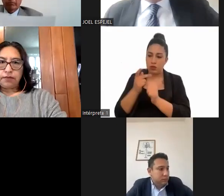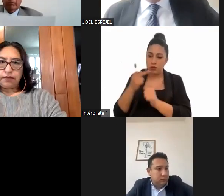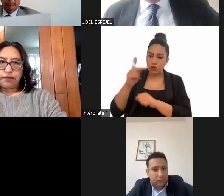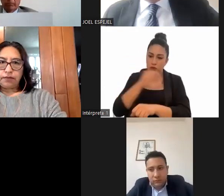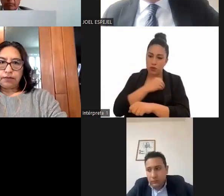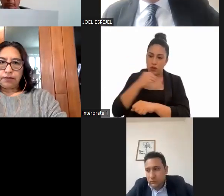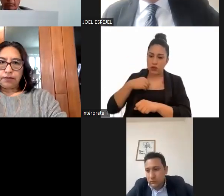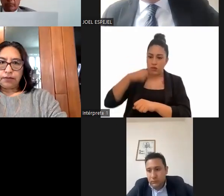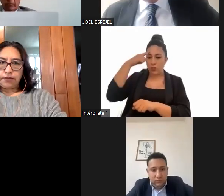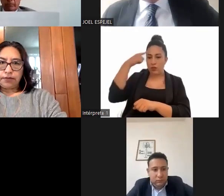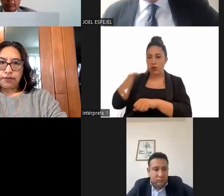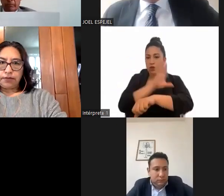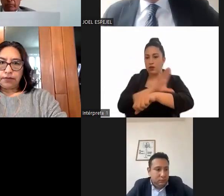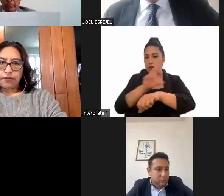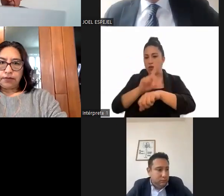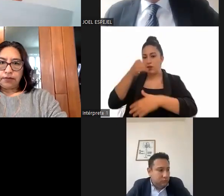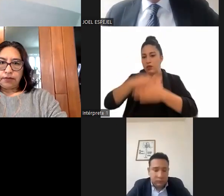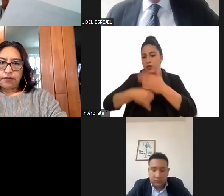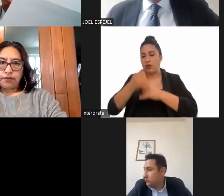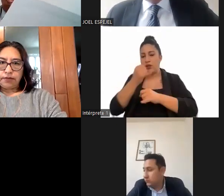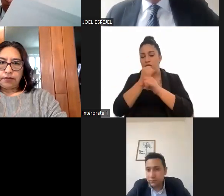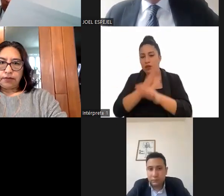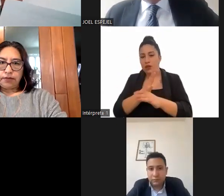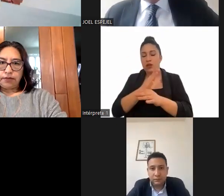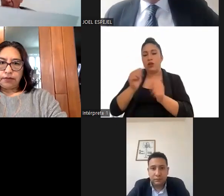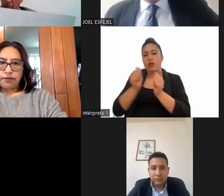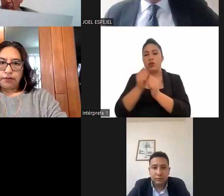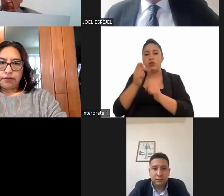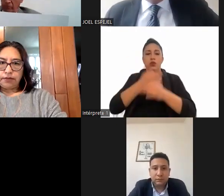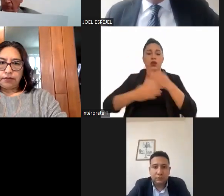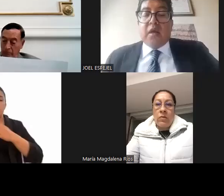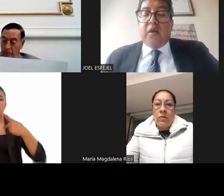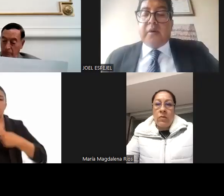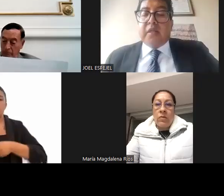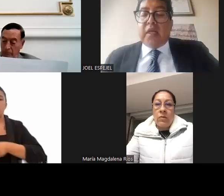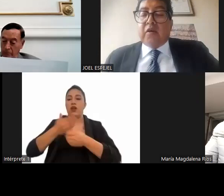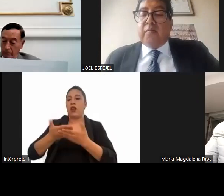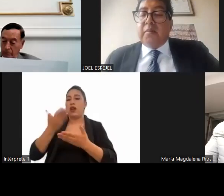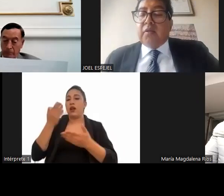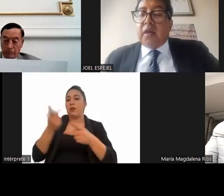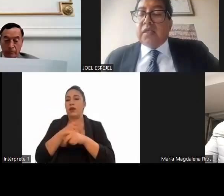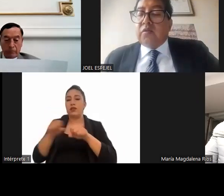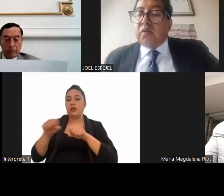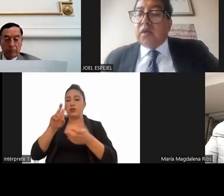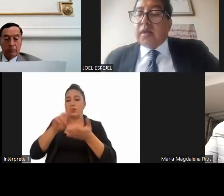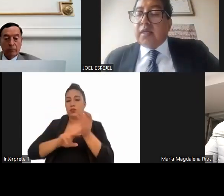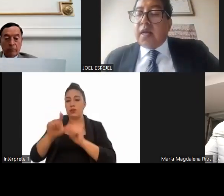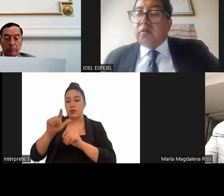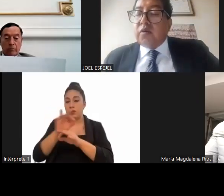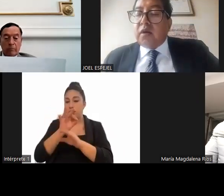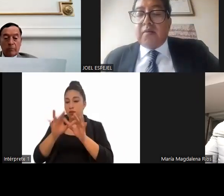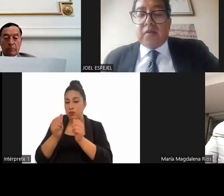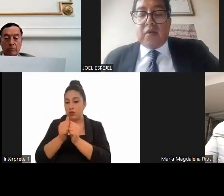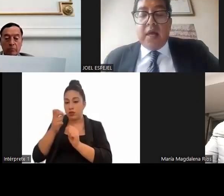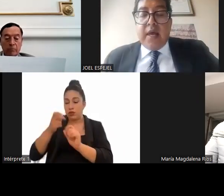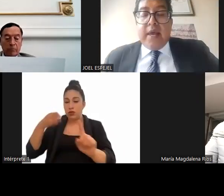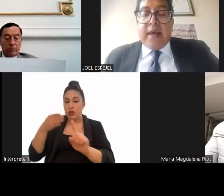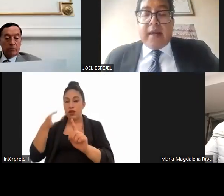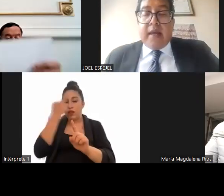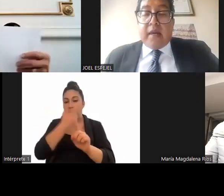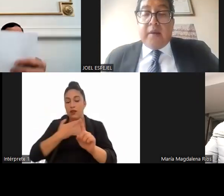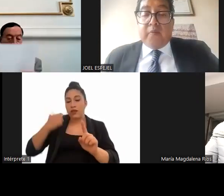de cuentas y con los ciudadanos afectados por el sismo de 2017, con objeto de dar cumplimiento a la resolución recaída del recurso de